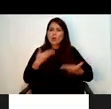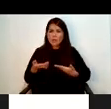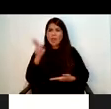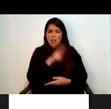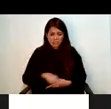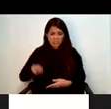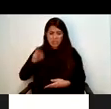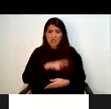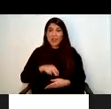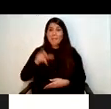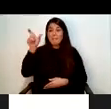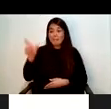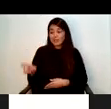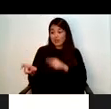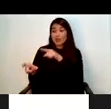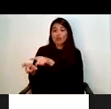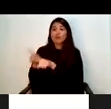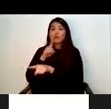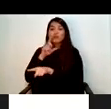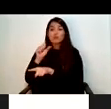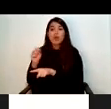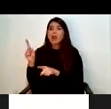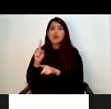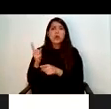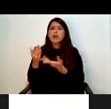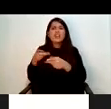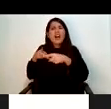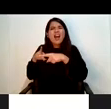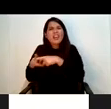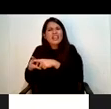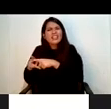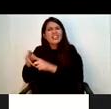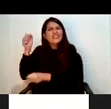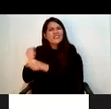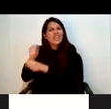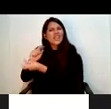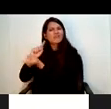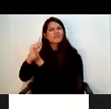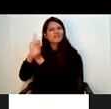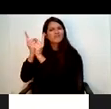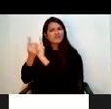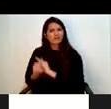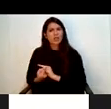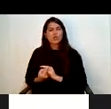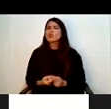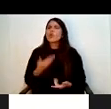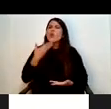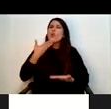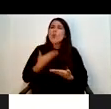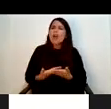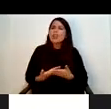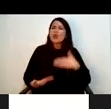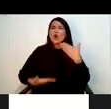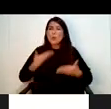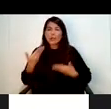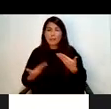TEA que lo tienen, no es necesario intervenir en todos. Entonces, cuando el comportamiento estereotipado no es